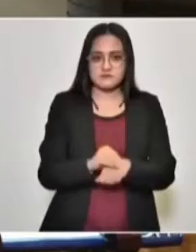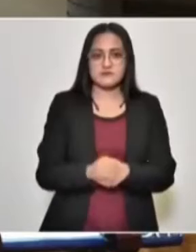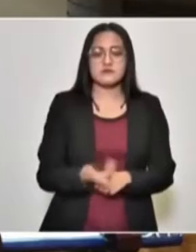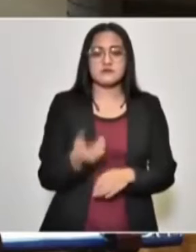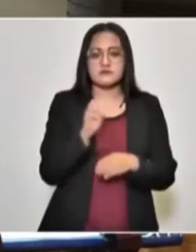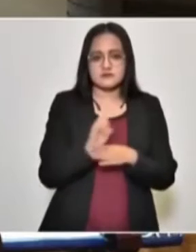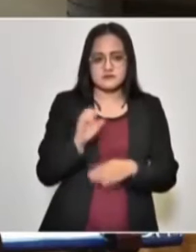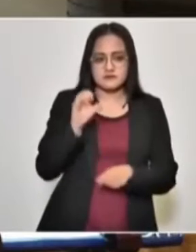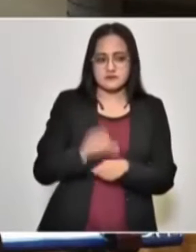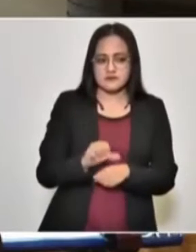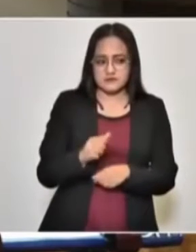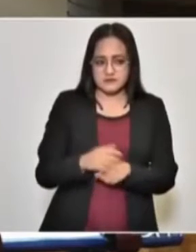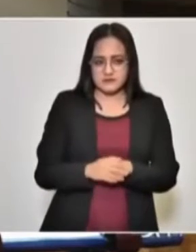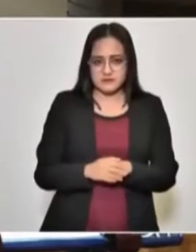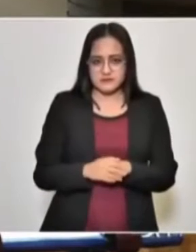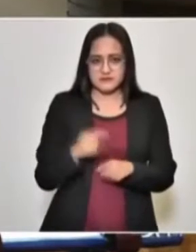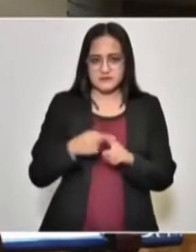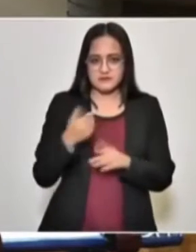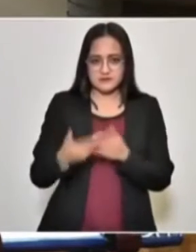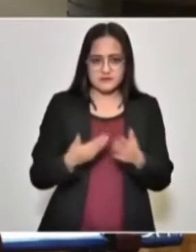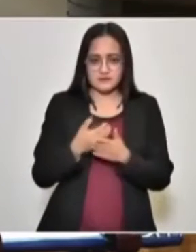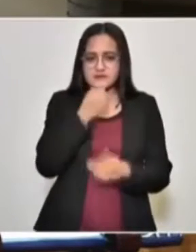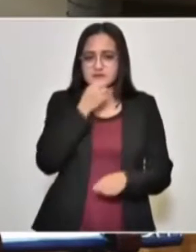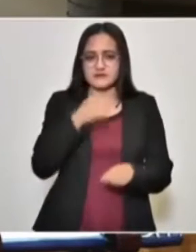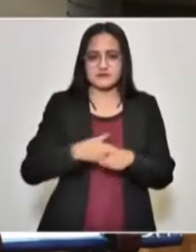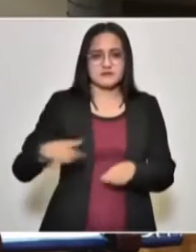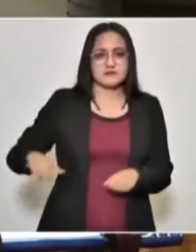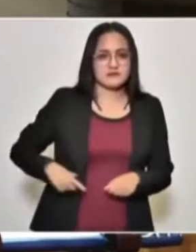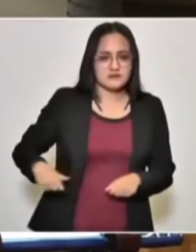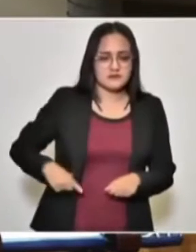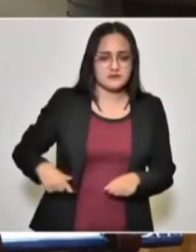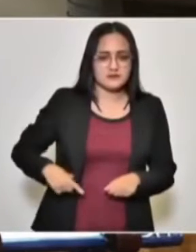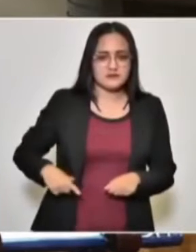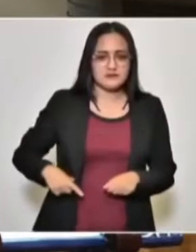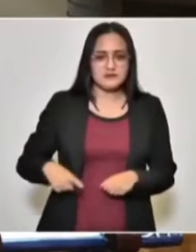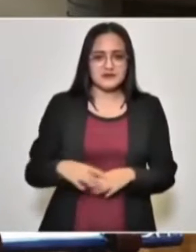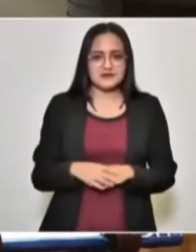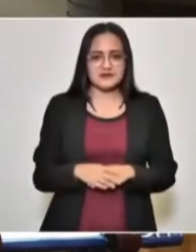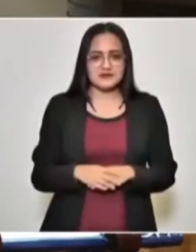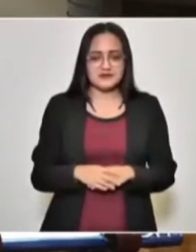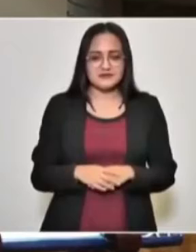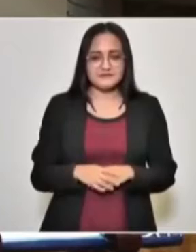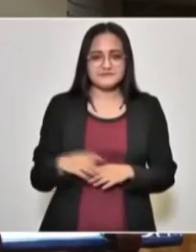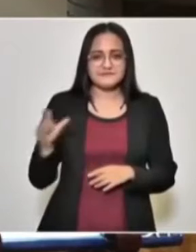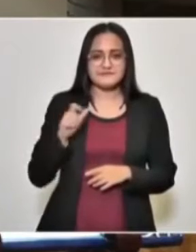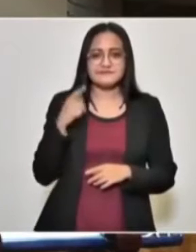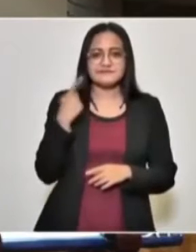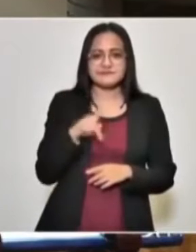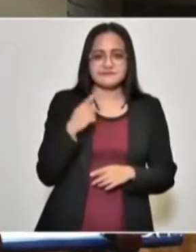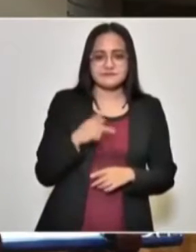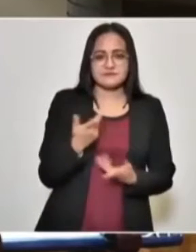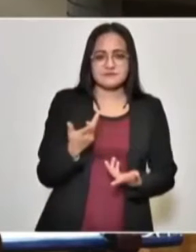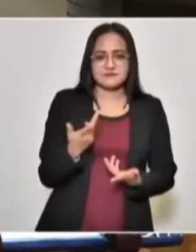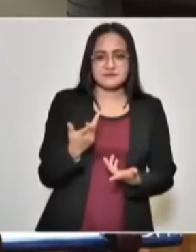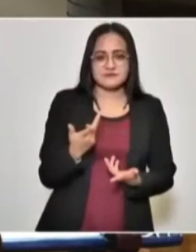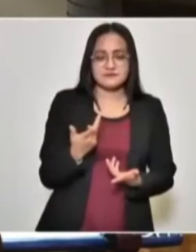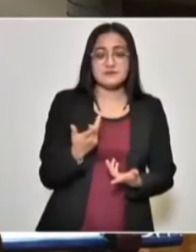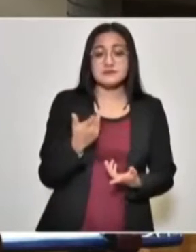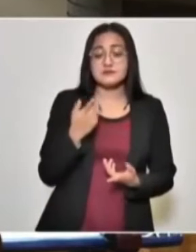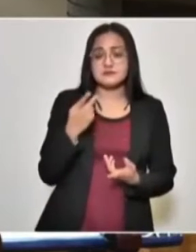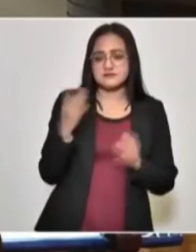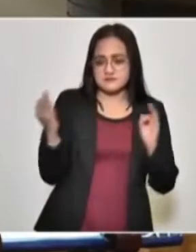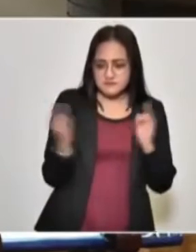Entonces, hoy mismo estoy instruyendo a la Secretaría de Gobernación para que de manera personal